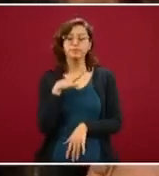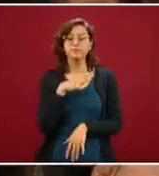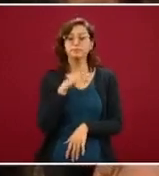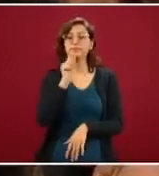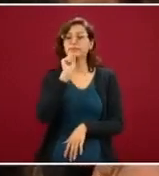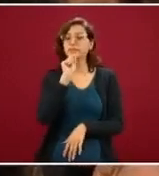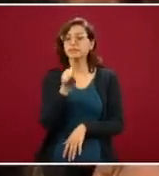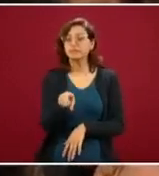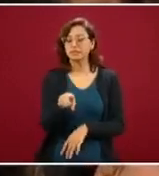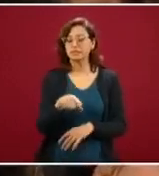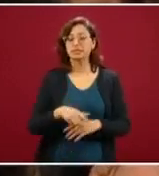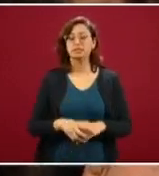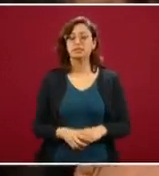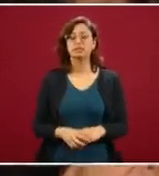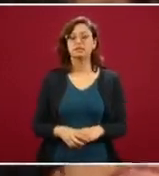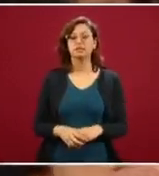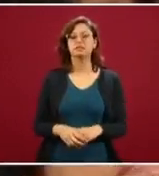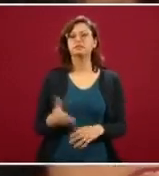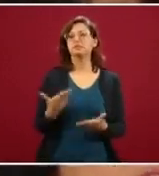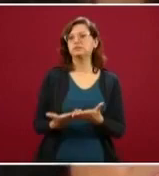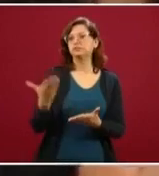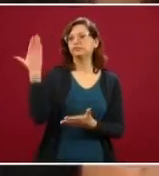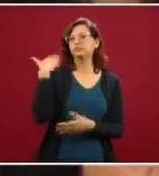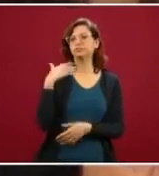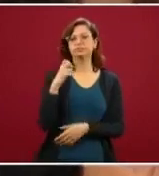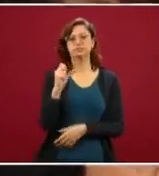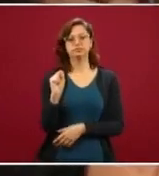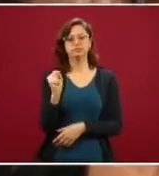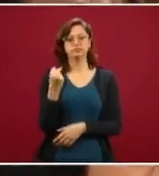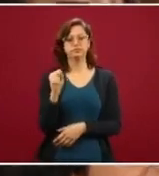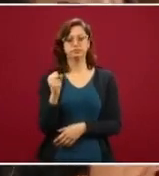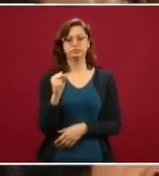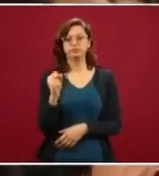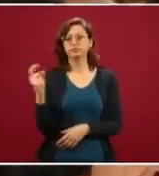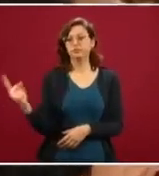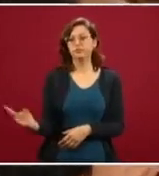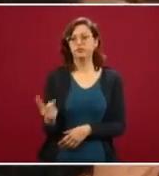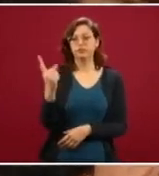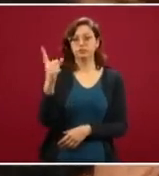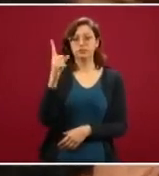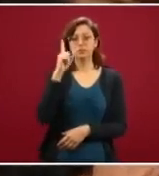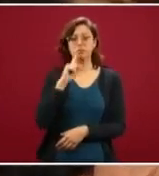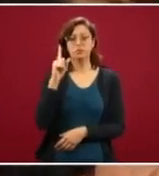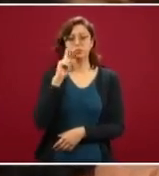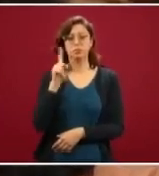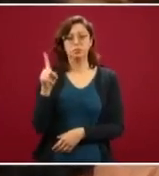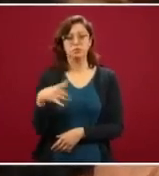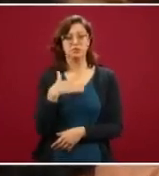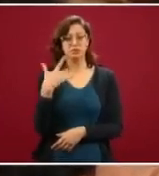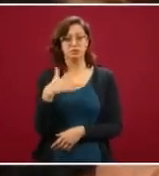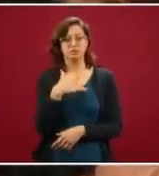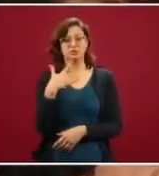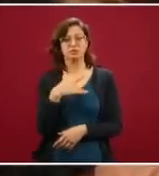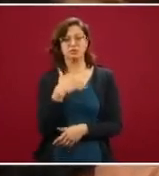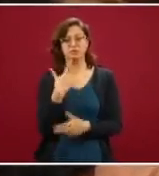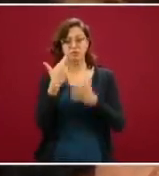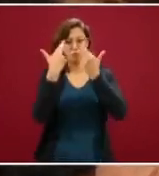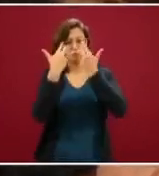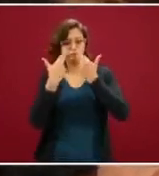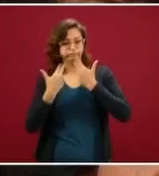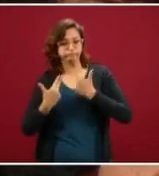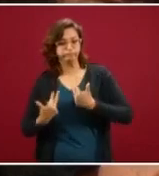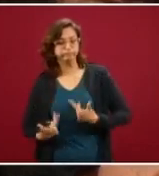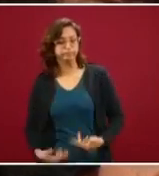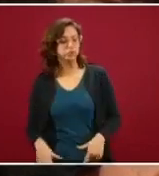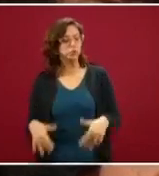que, por ejemplo, el pasado mes de septiembre, una de ellas tuvo una crisis emocional, fue